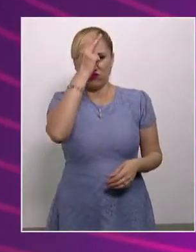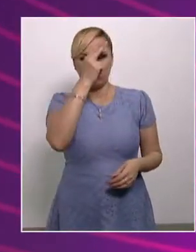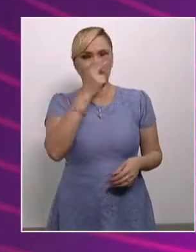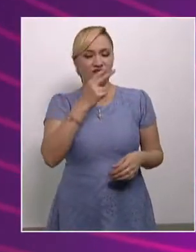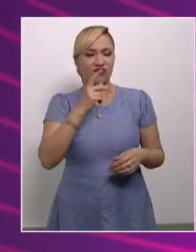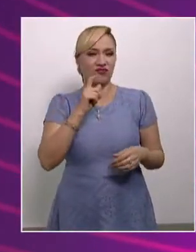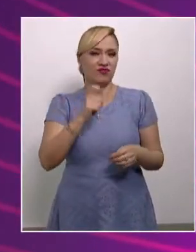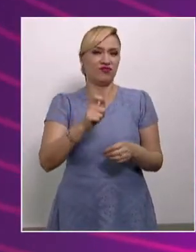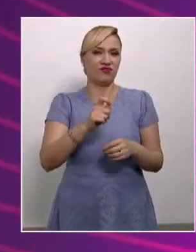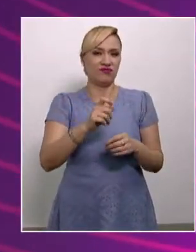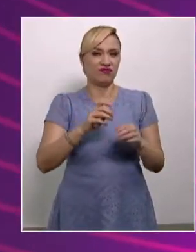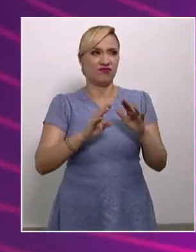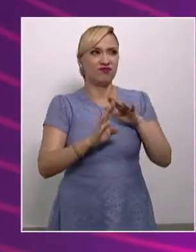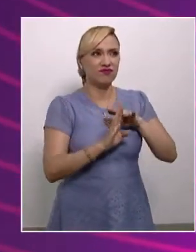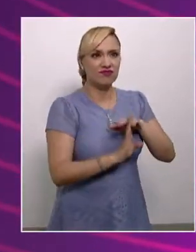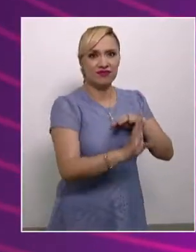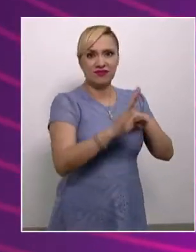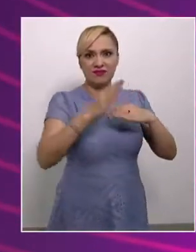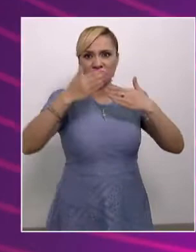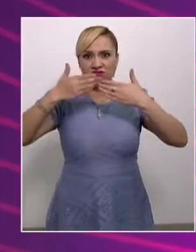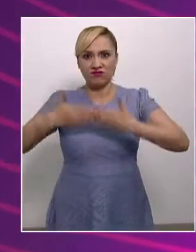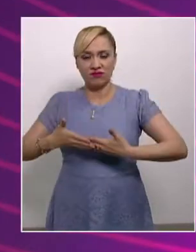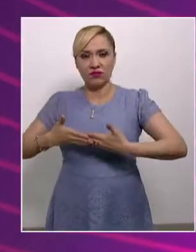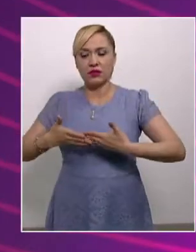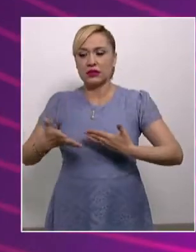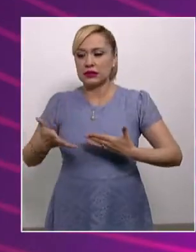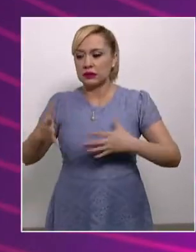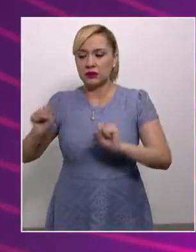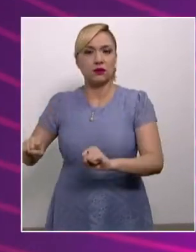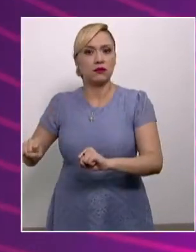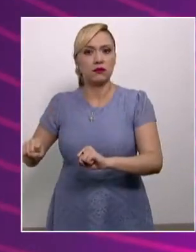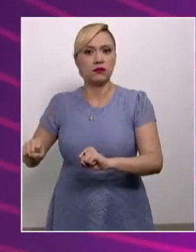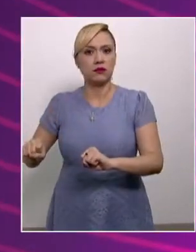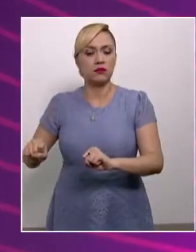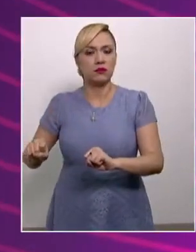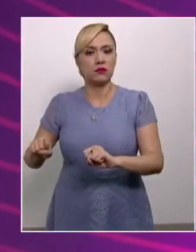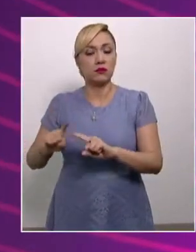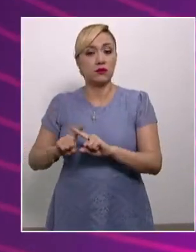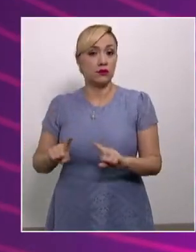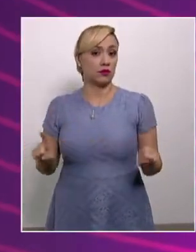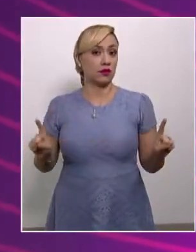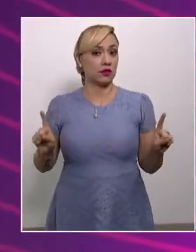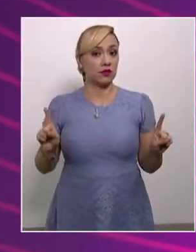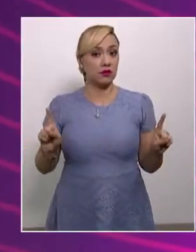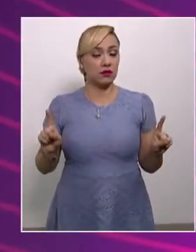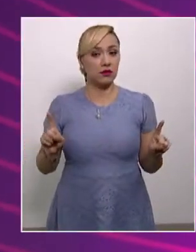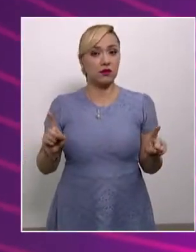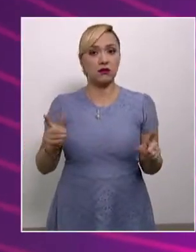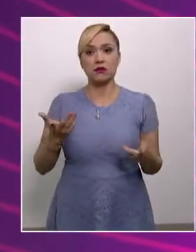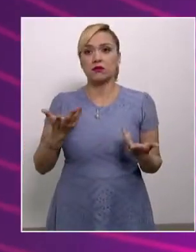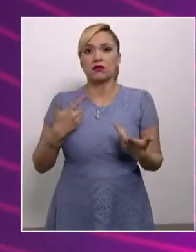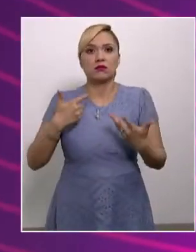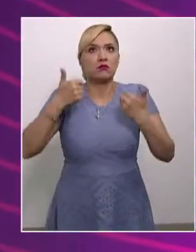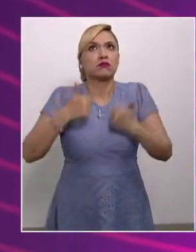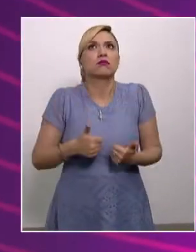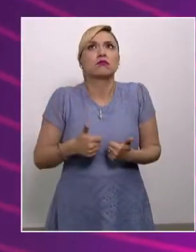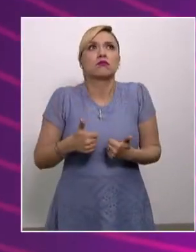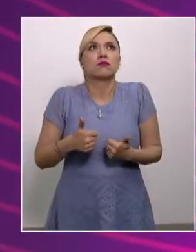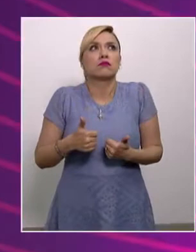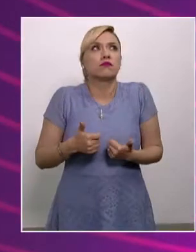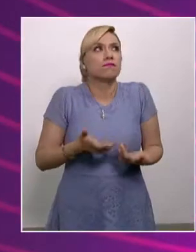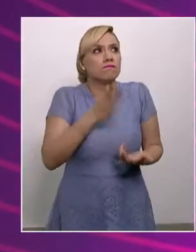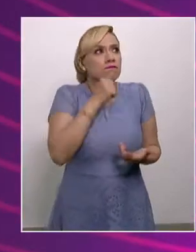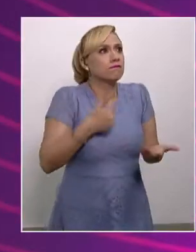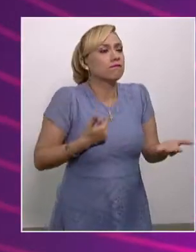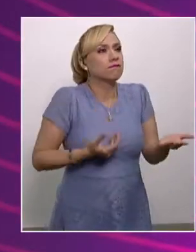en detención donde pues la experiencia es totalmente diferente. Ahora además no están en libertad y todas las implicaciones